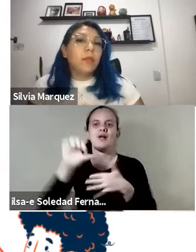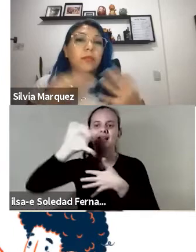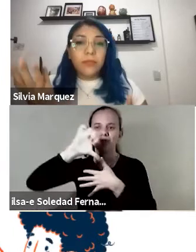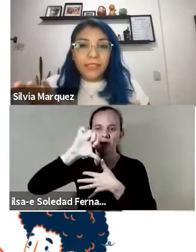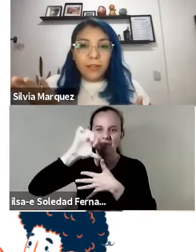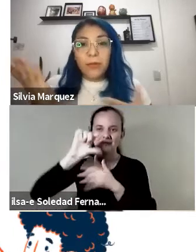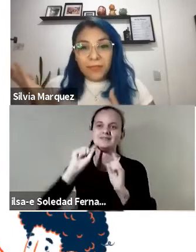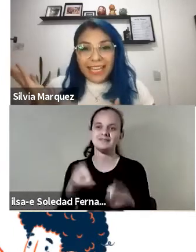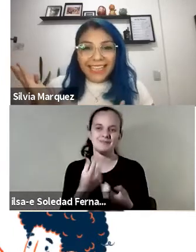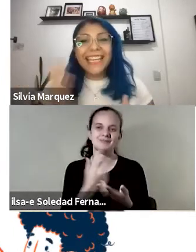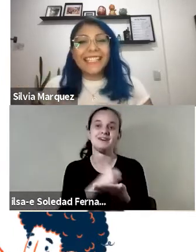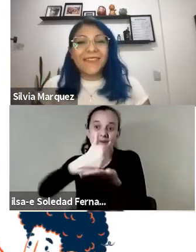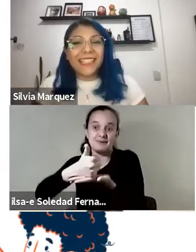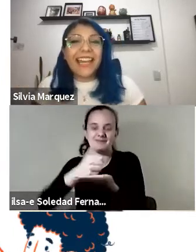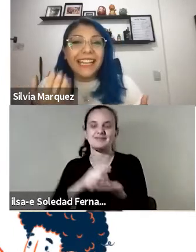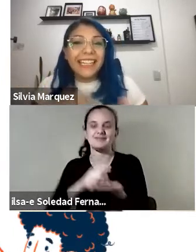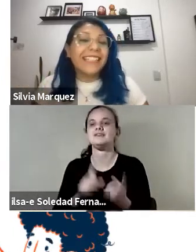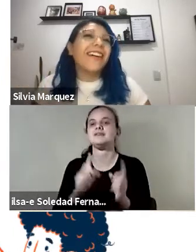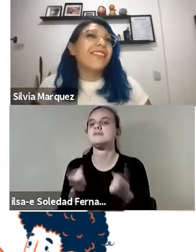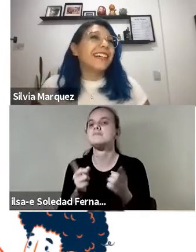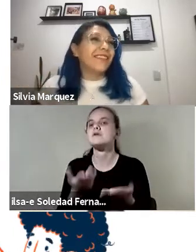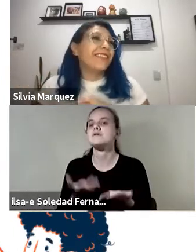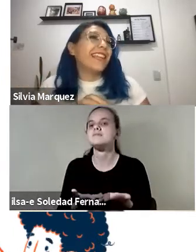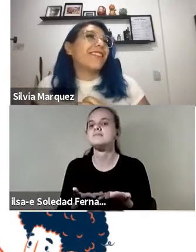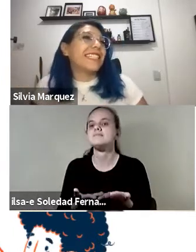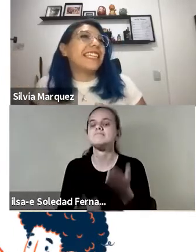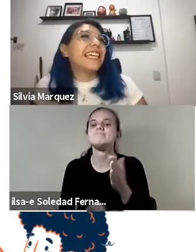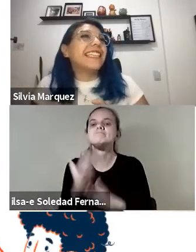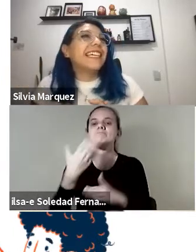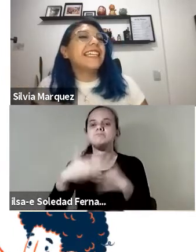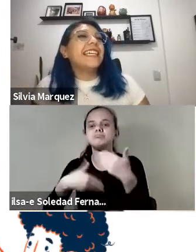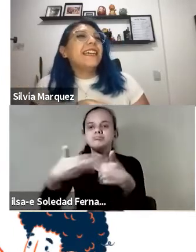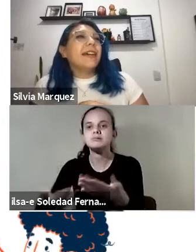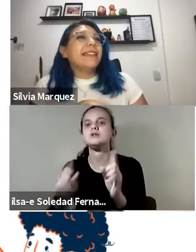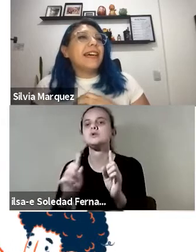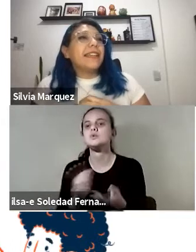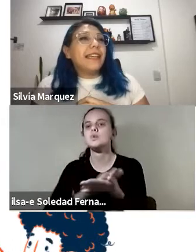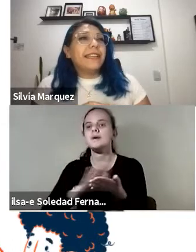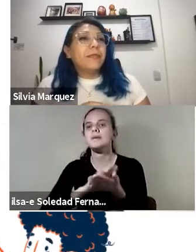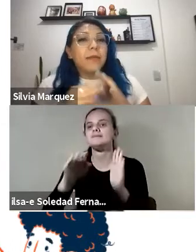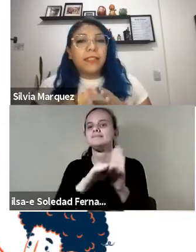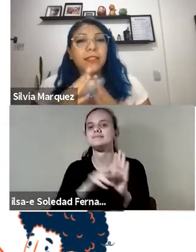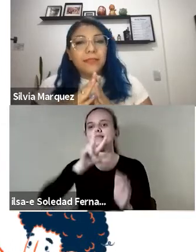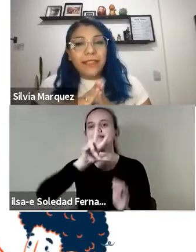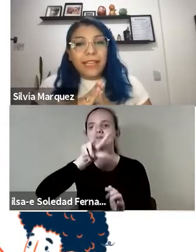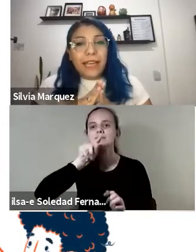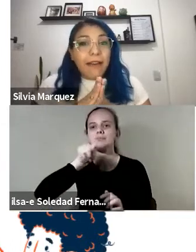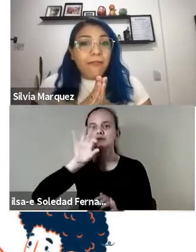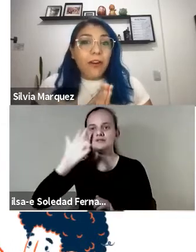mundo. Susi, como una de esas personas acá en Latinoamérica, como la representante, que están en este